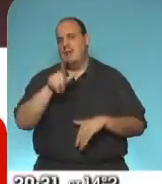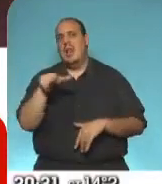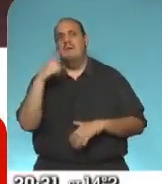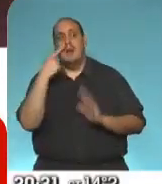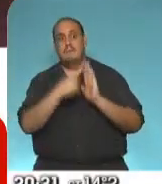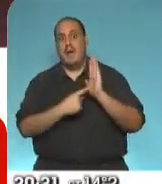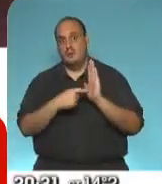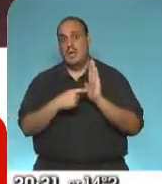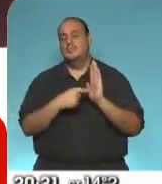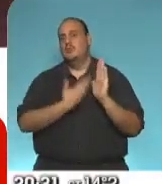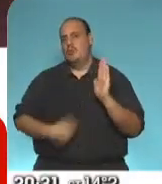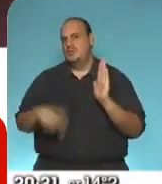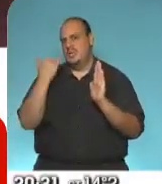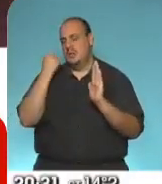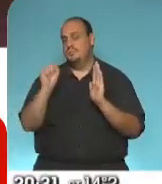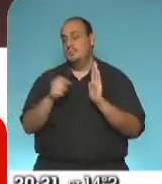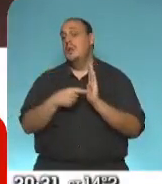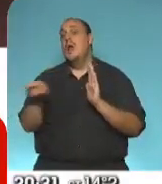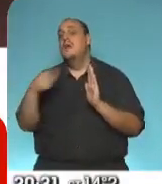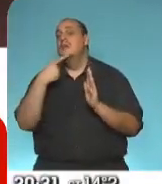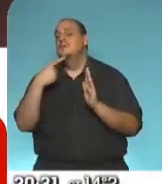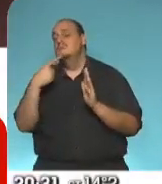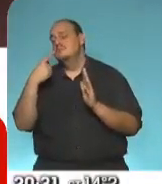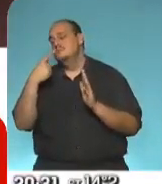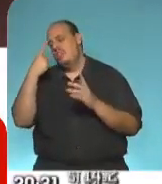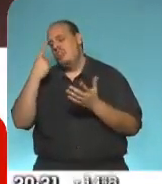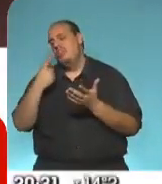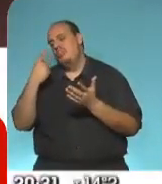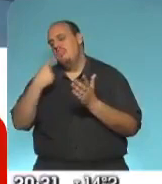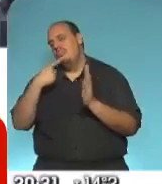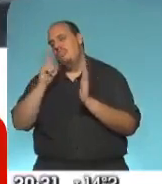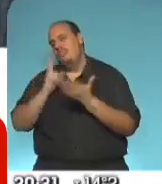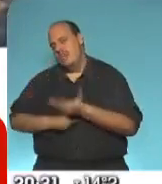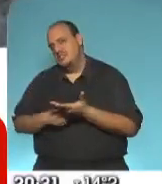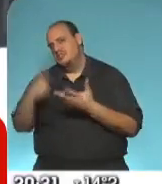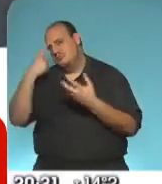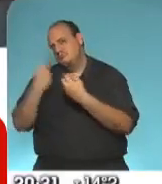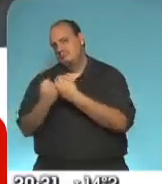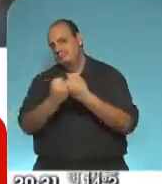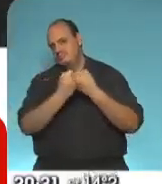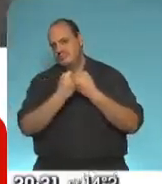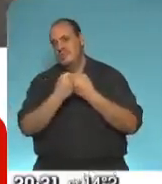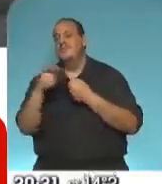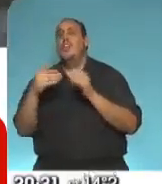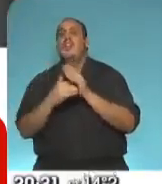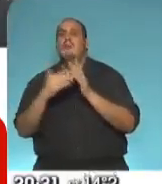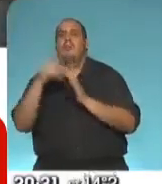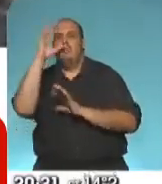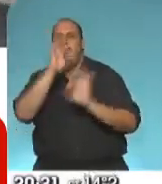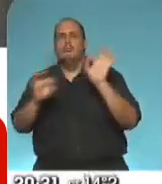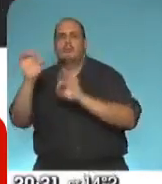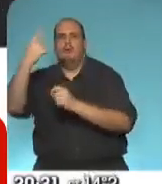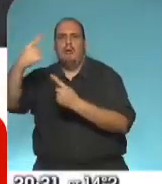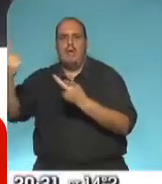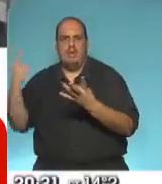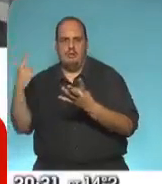tomar decisiones armónicas, porque quizás lo que ha habido son decisiones con diferentes criterios. Me parece que es saludable que a